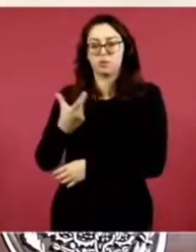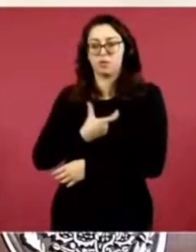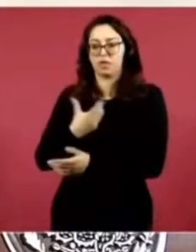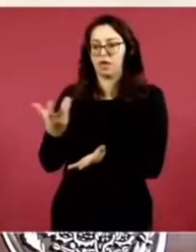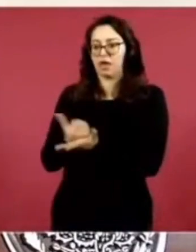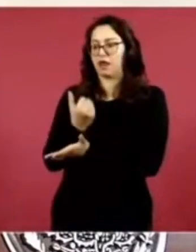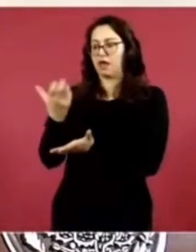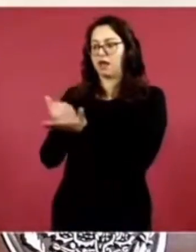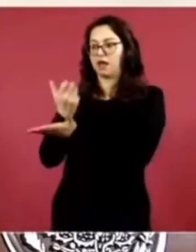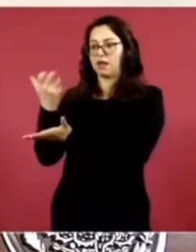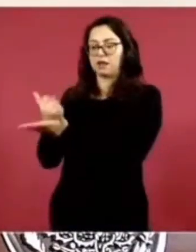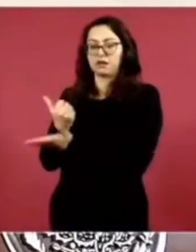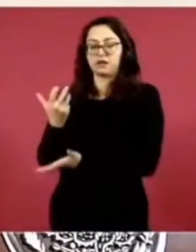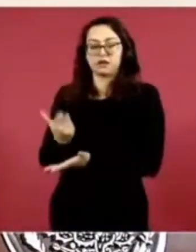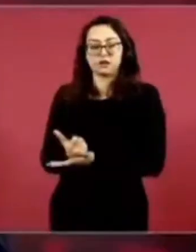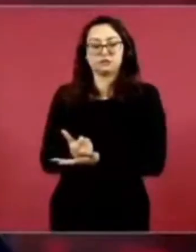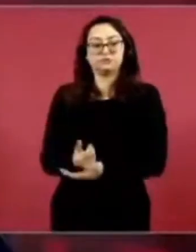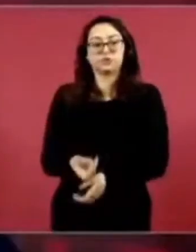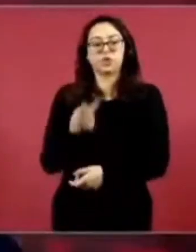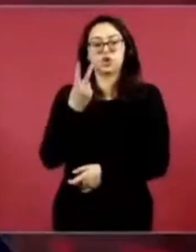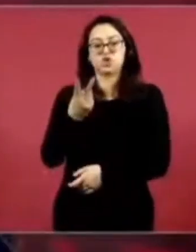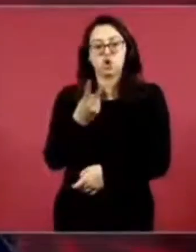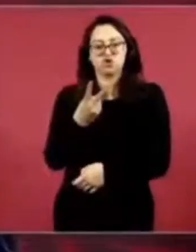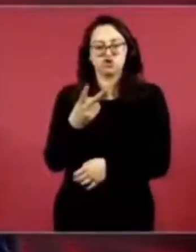delegaciones las dos